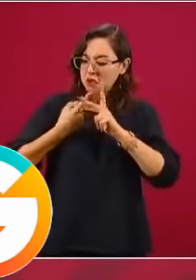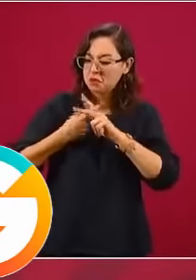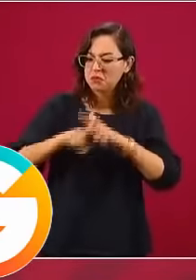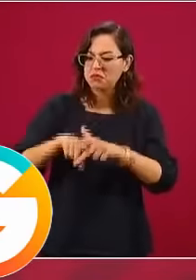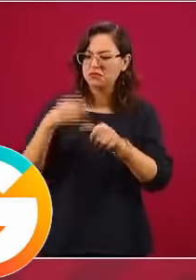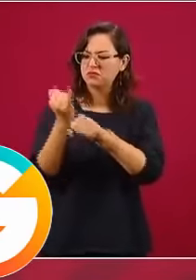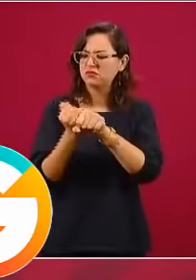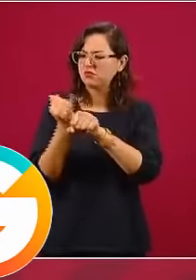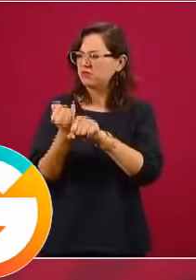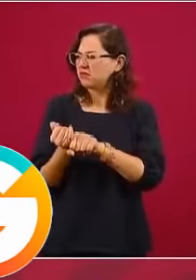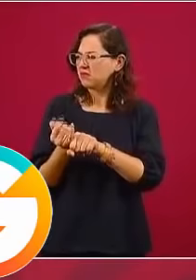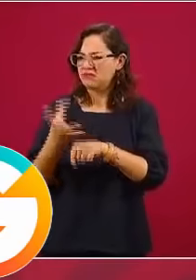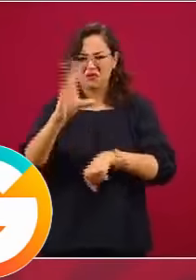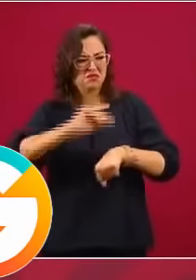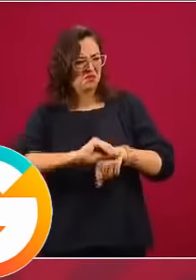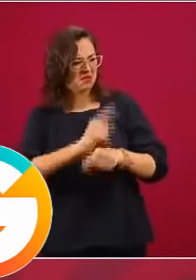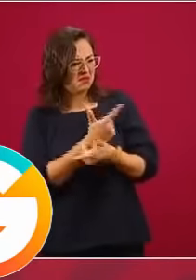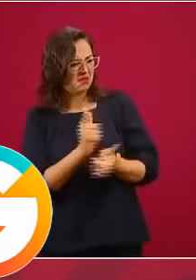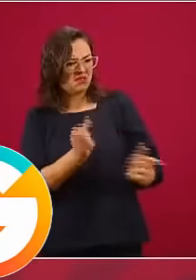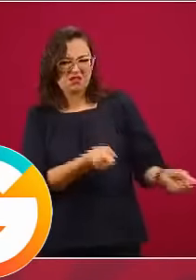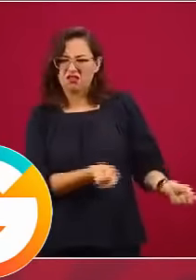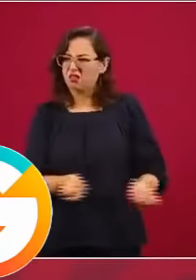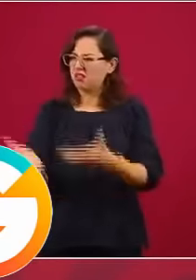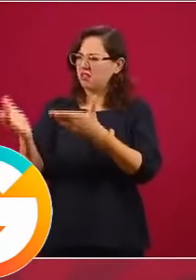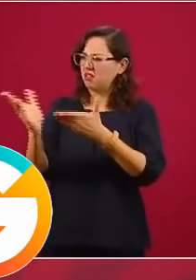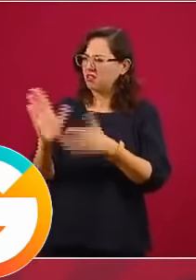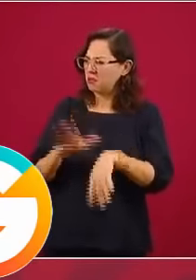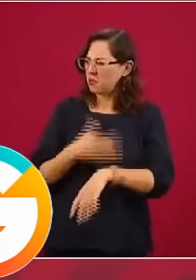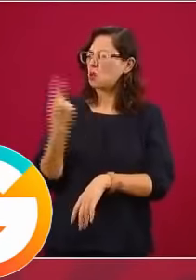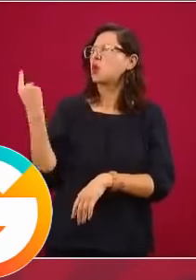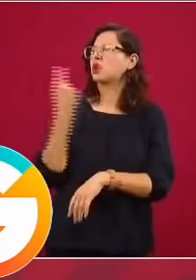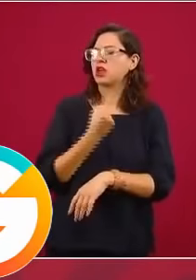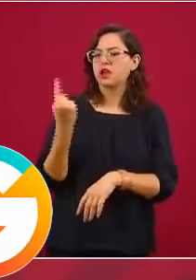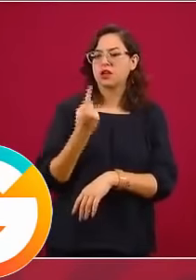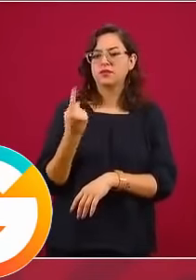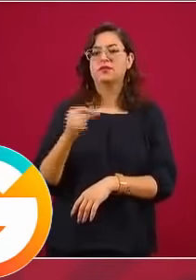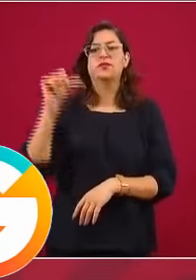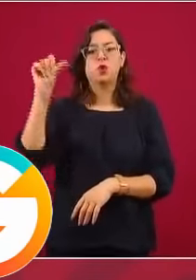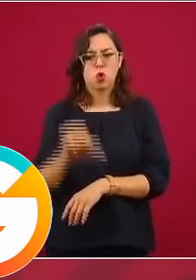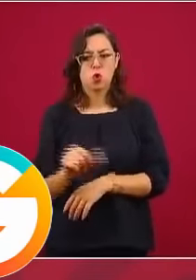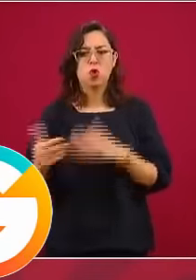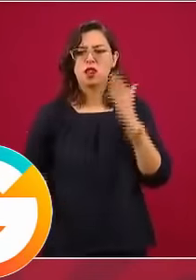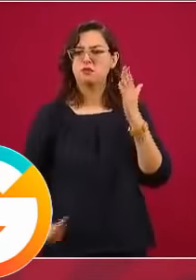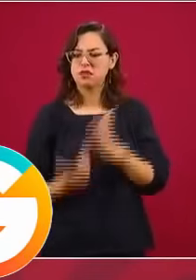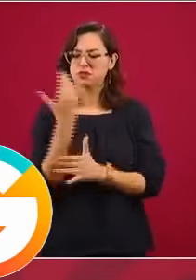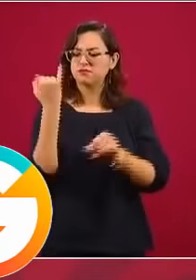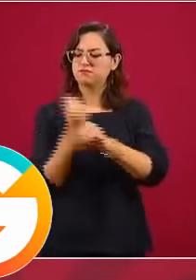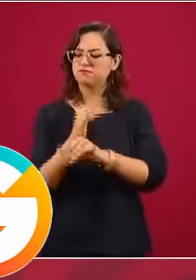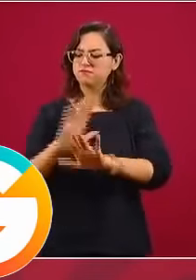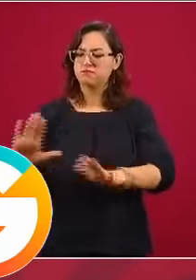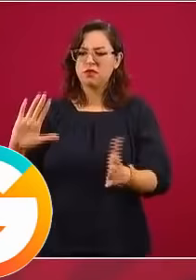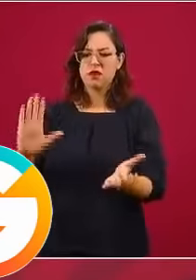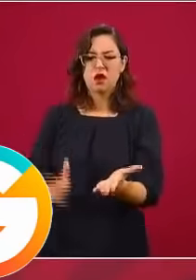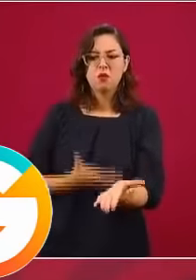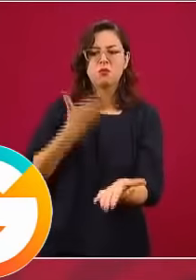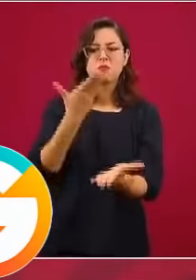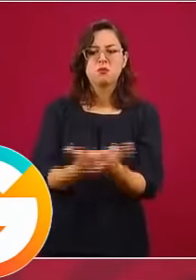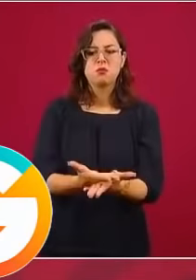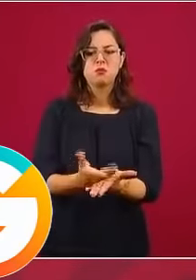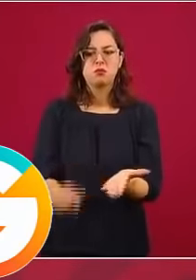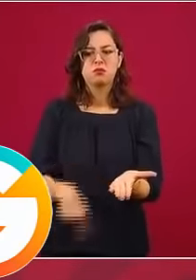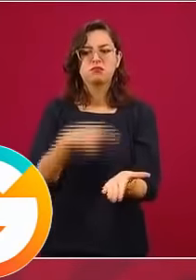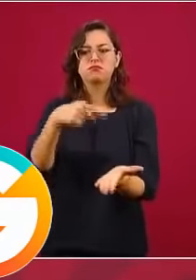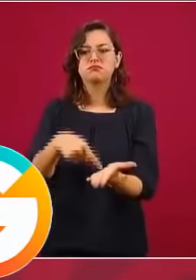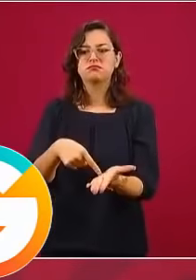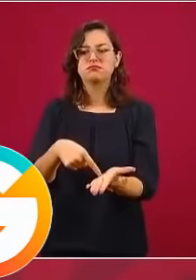del por qué lo habían liberado. Y hoy en la mañana nos presentaron un informe acerca de que